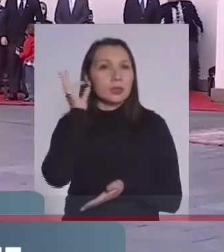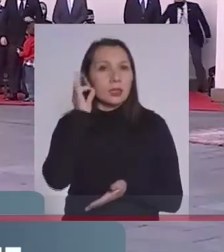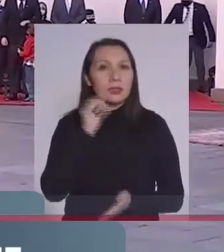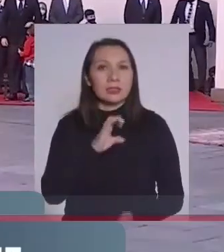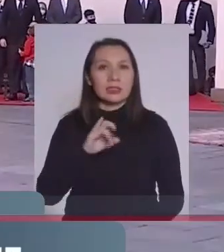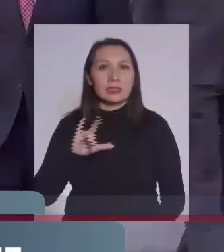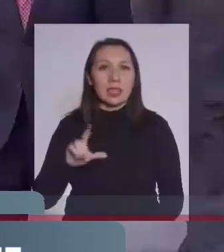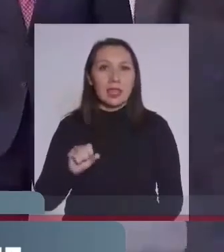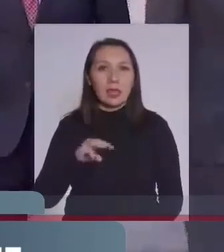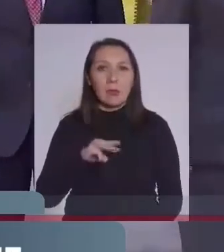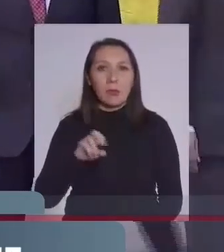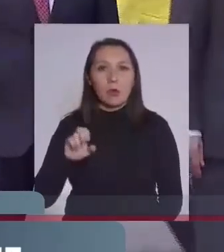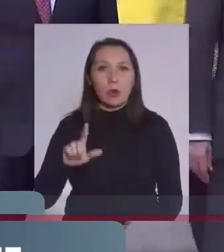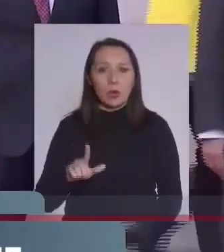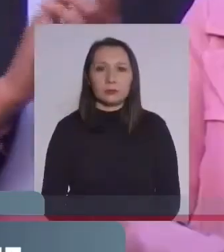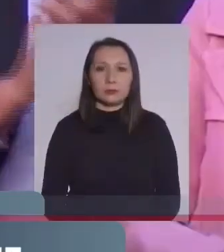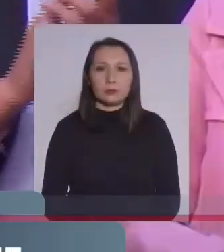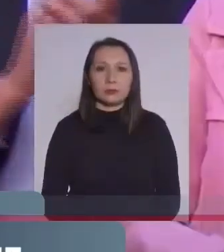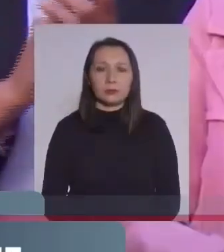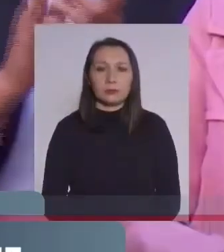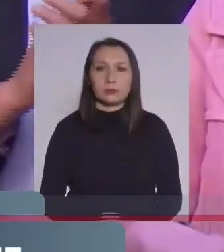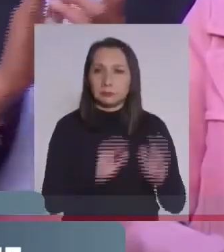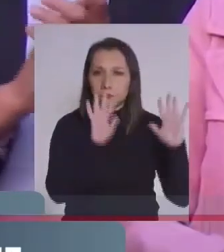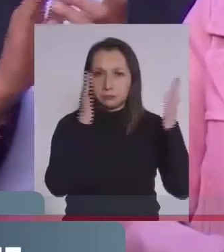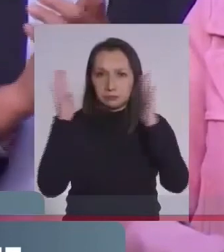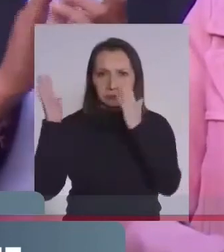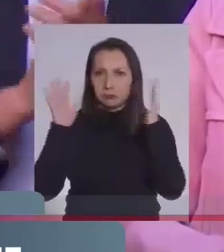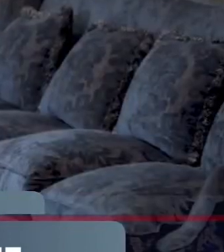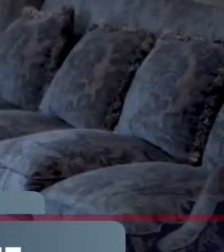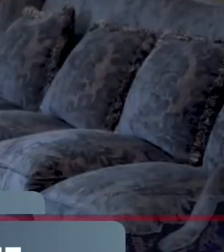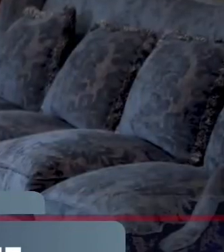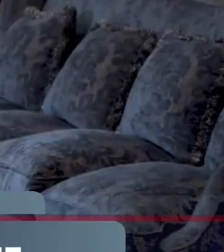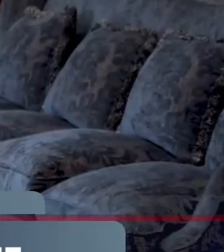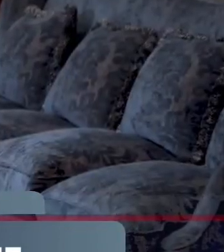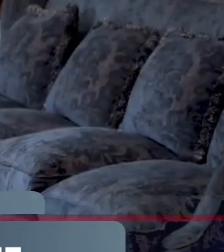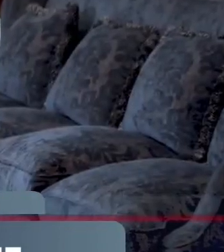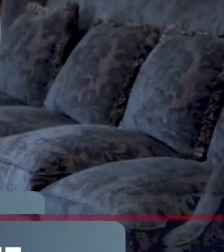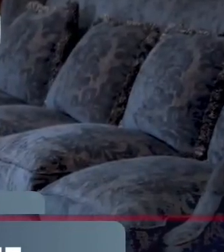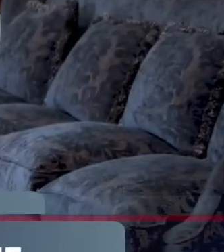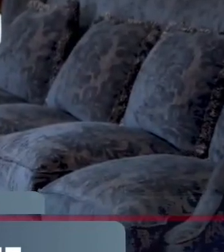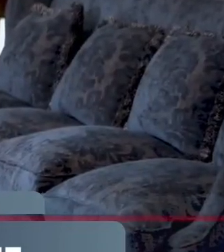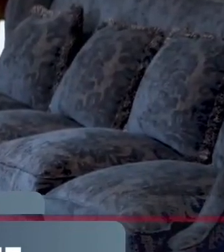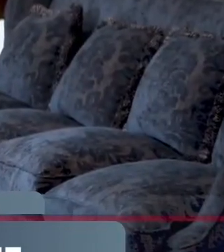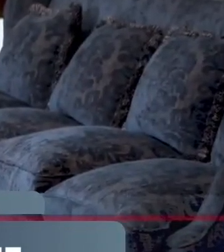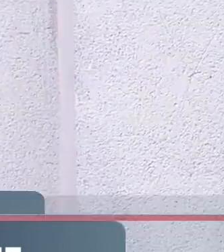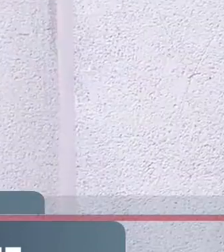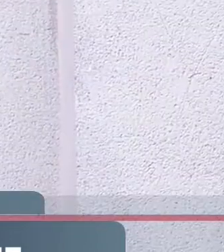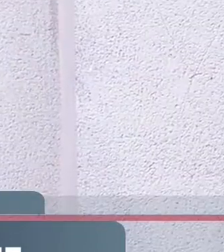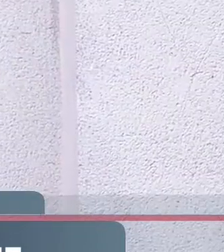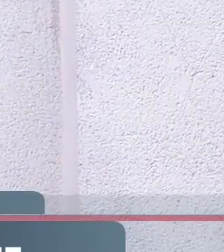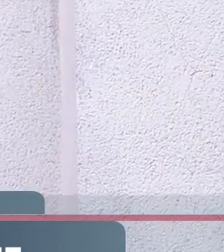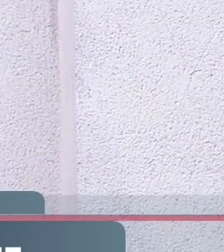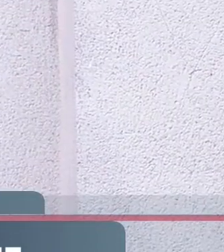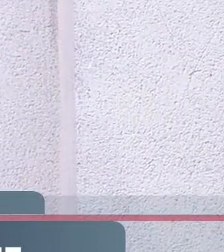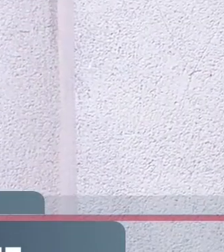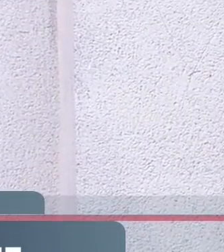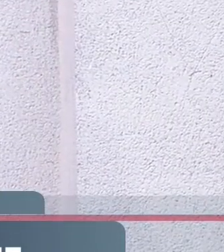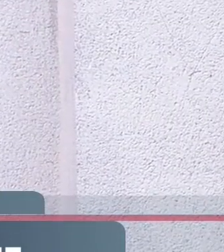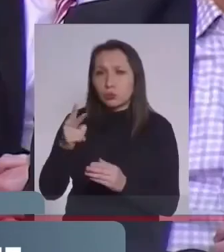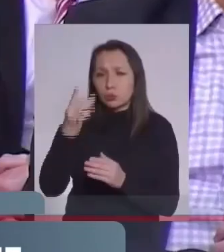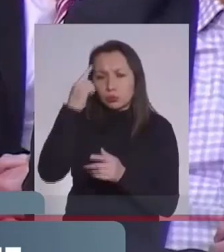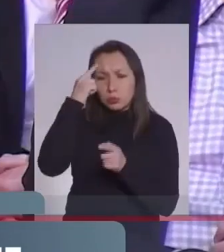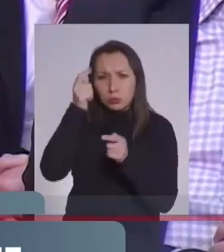Señora Cecilia. Cuatro ministros dejaron el gabinete. Gonzalo Blumel en Interior, Teodoro Rivera en Relaciones Exteriores, Alberto Espina